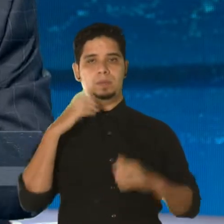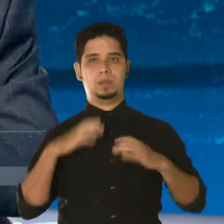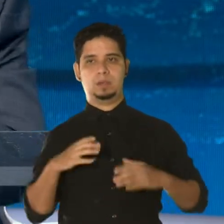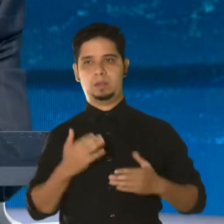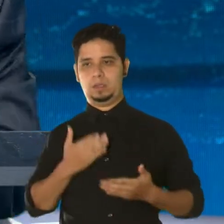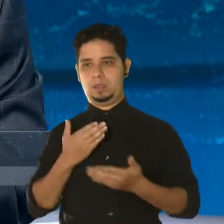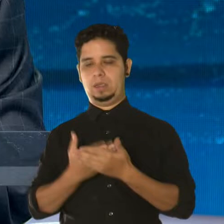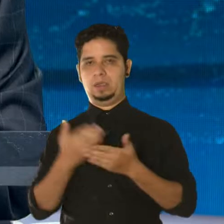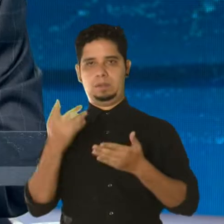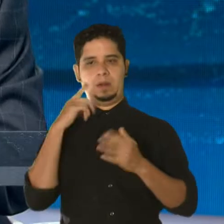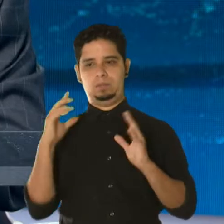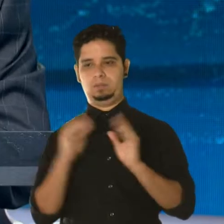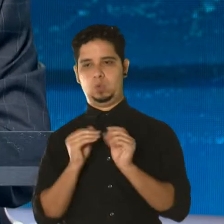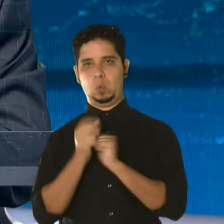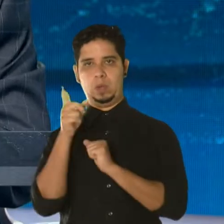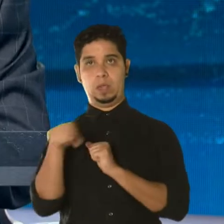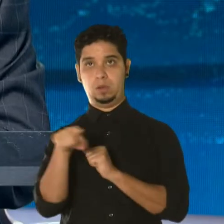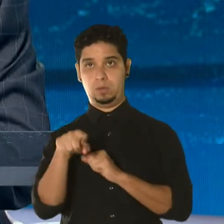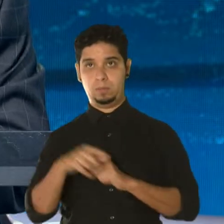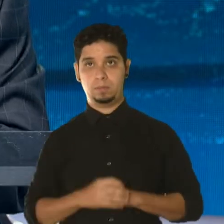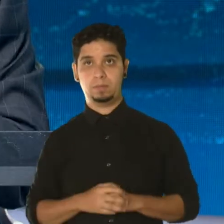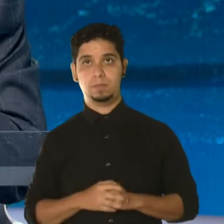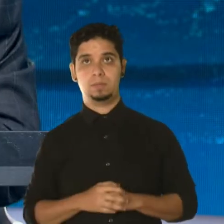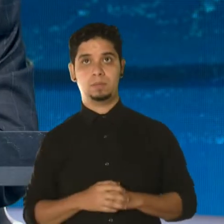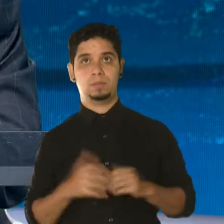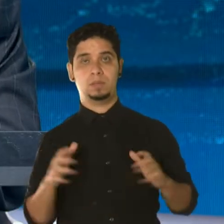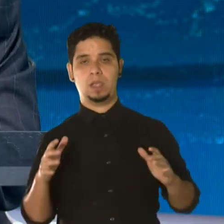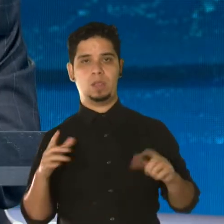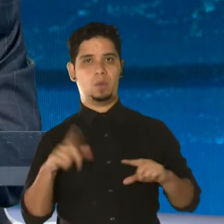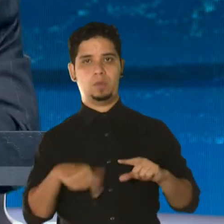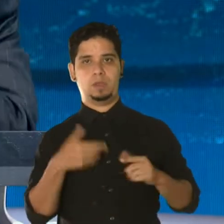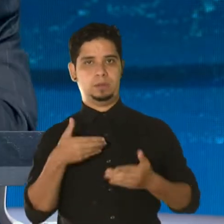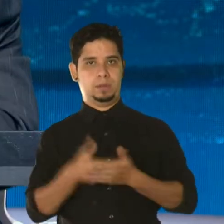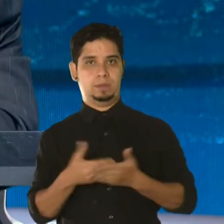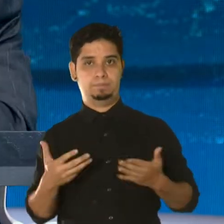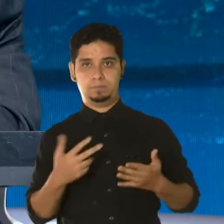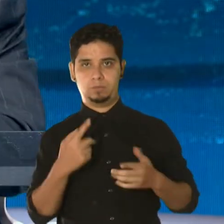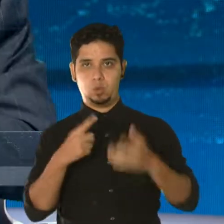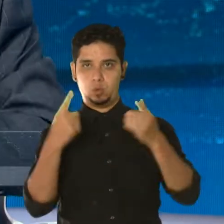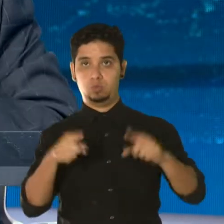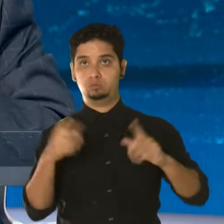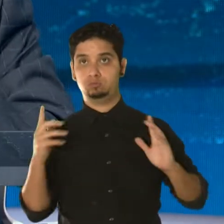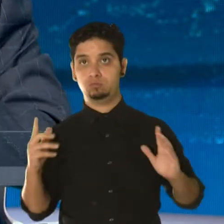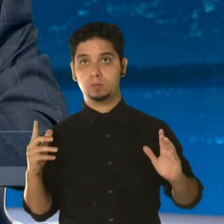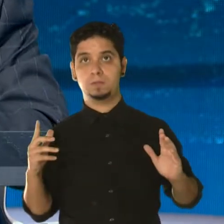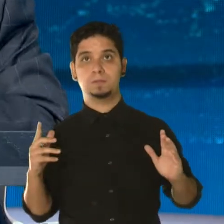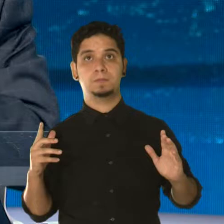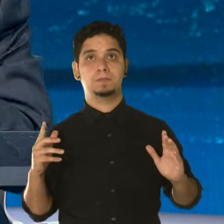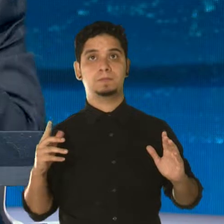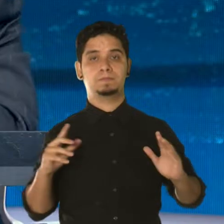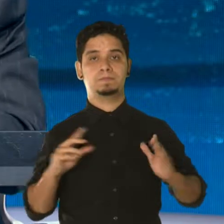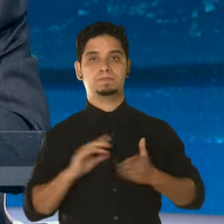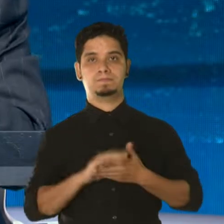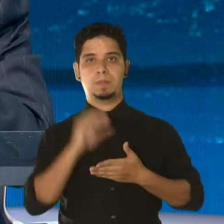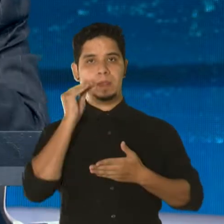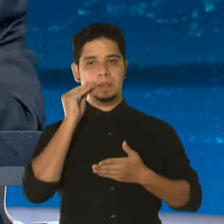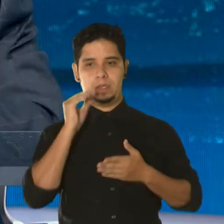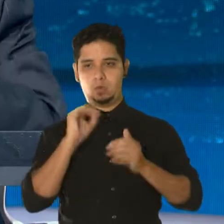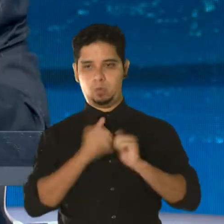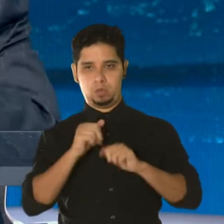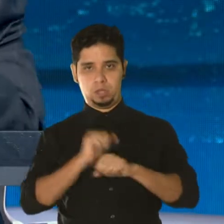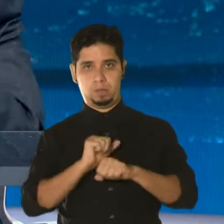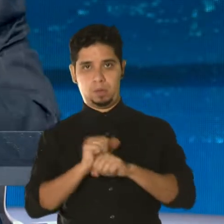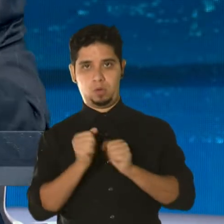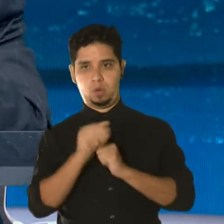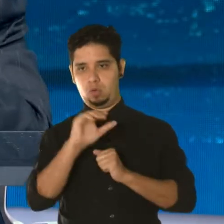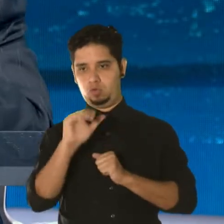para hacer una reunión con ellos, ¿ok? ¿Qué pasa? Pues ya no podía estar ahí. ¿Y qué pasó? Pues me aprendí Zoom, me